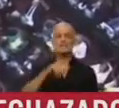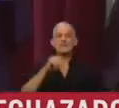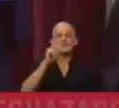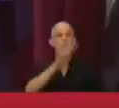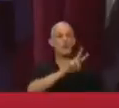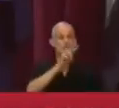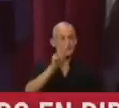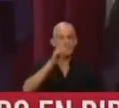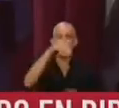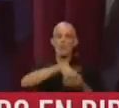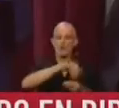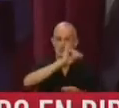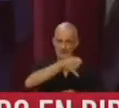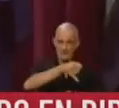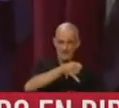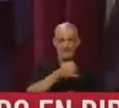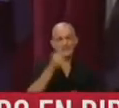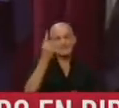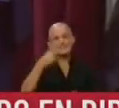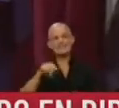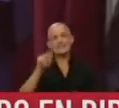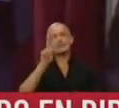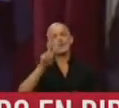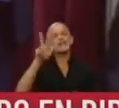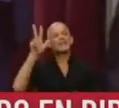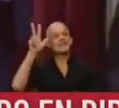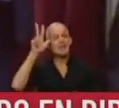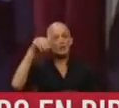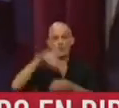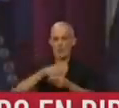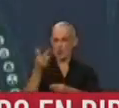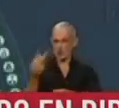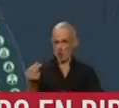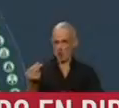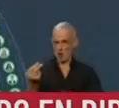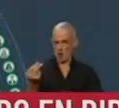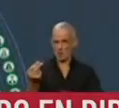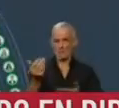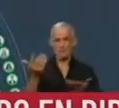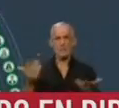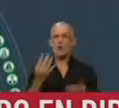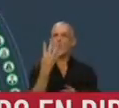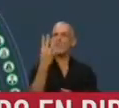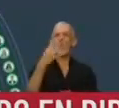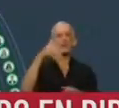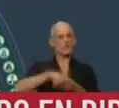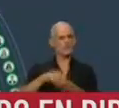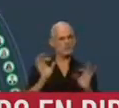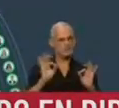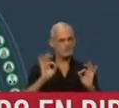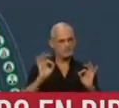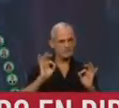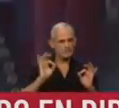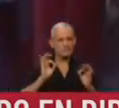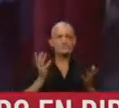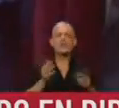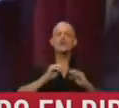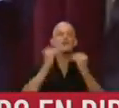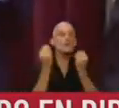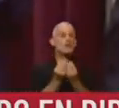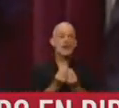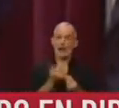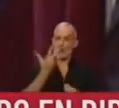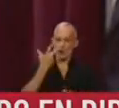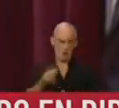votación. Efectivamente, yo le había puesto en un papel que le iban a perder, 132, que iban a ser en contra, todo el arco opositor.